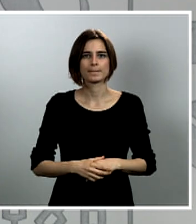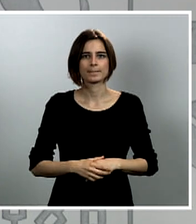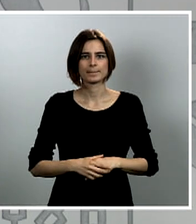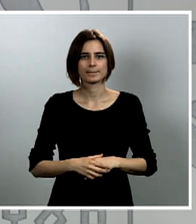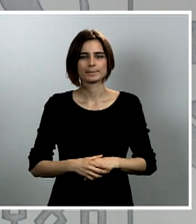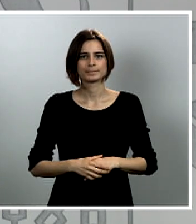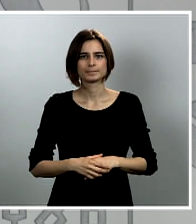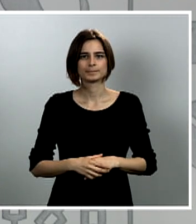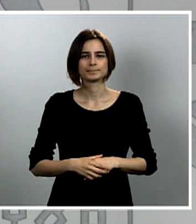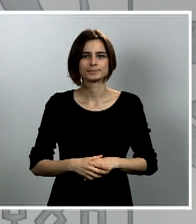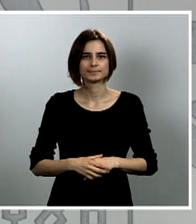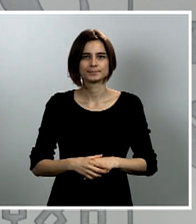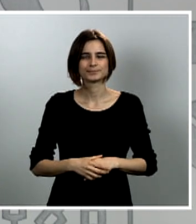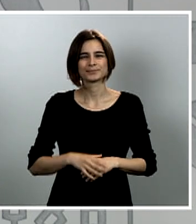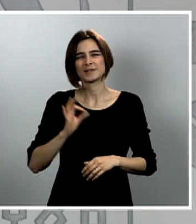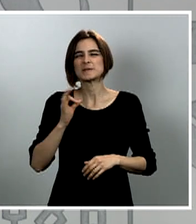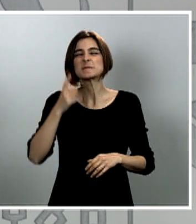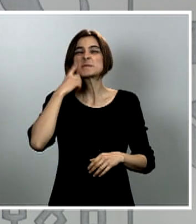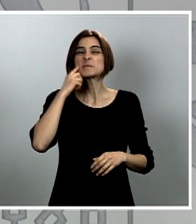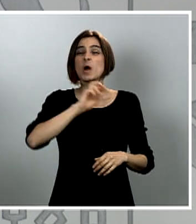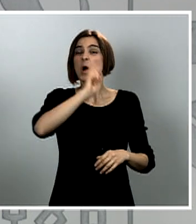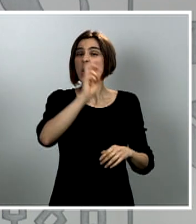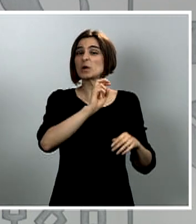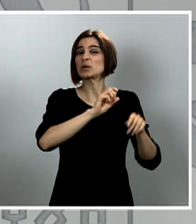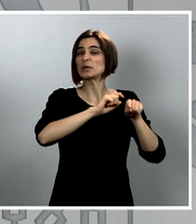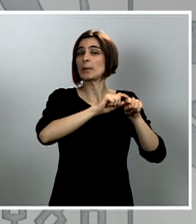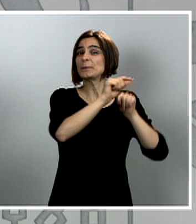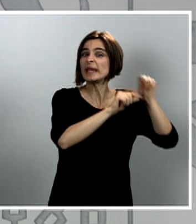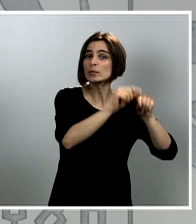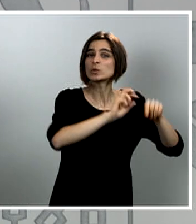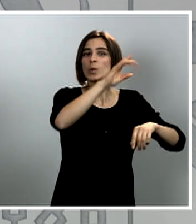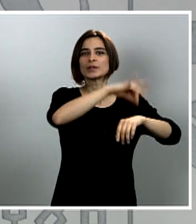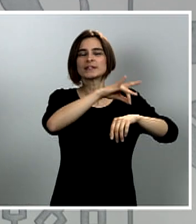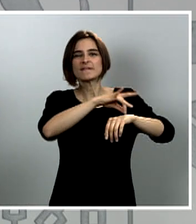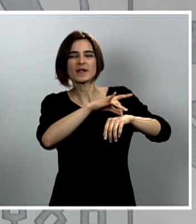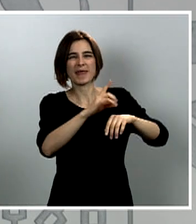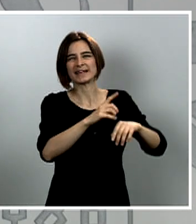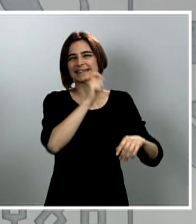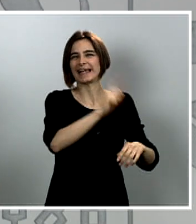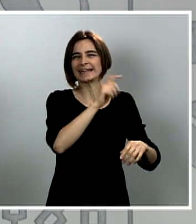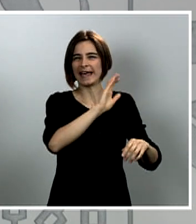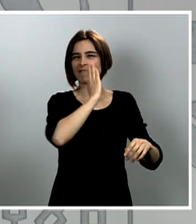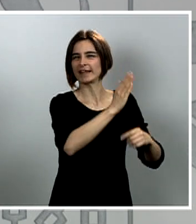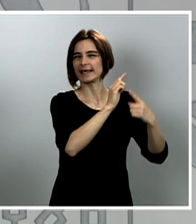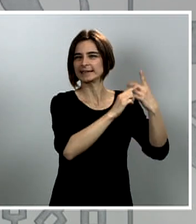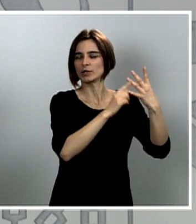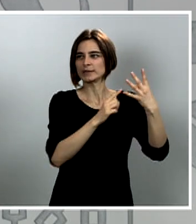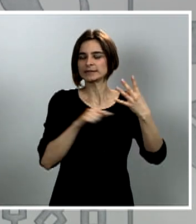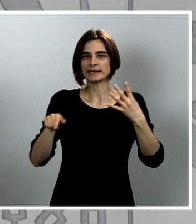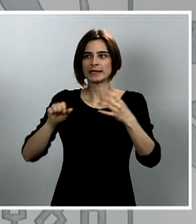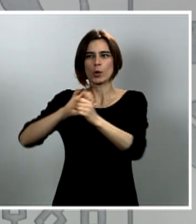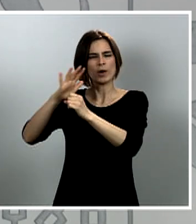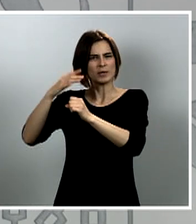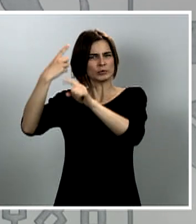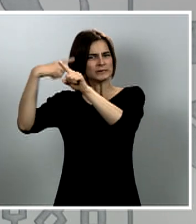viendo en otros virus y en otras patologías, pero también es cierto que el principal cuadro que produce este virus sigue siendo un